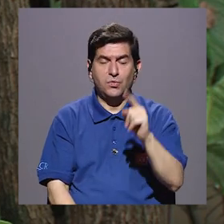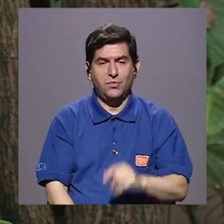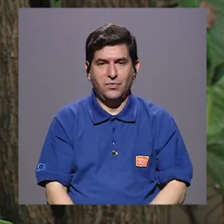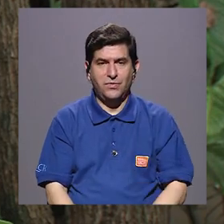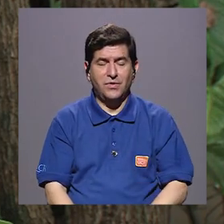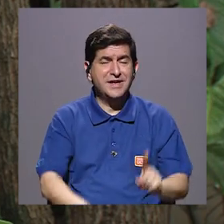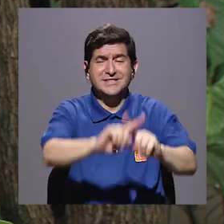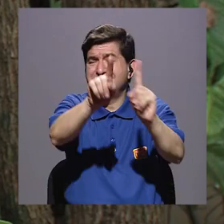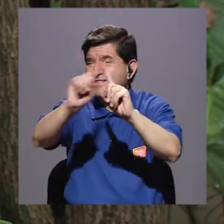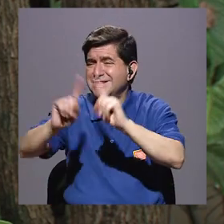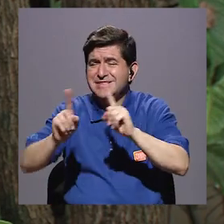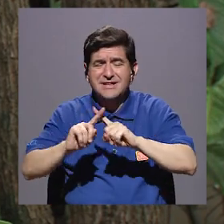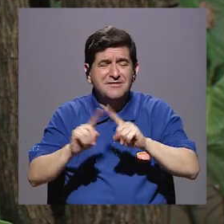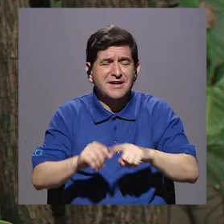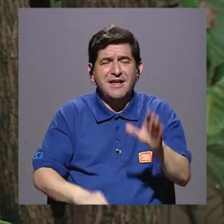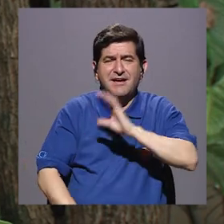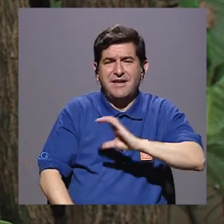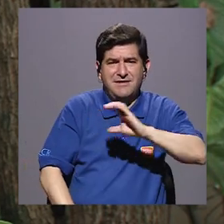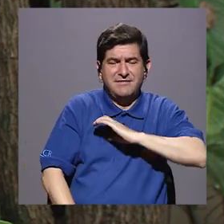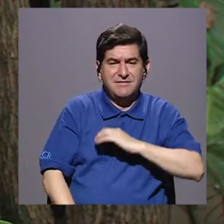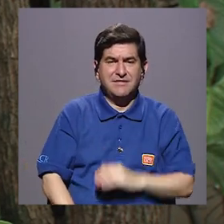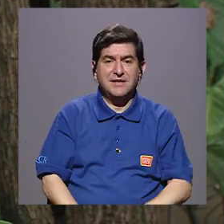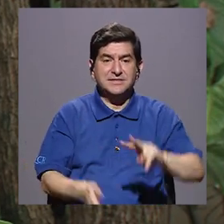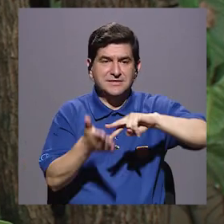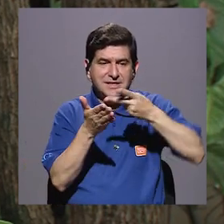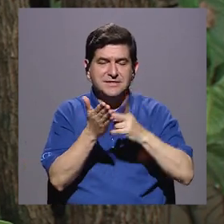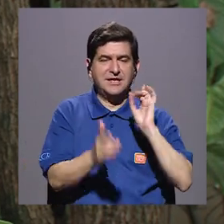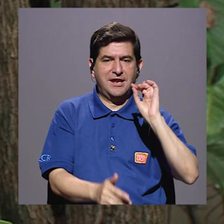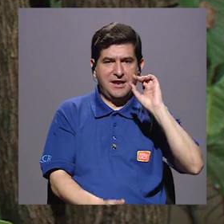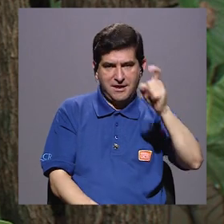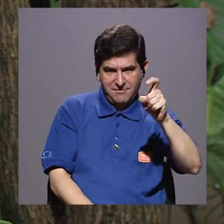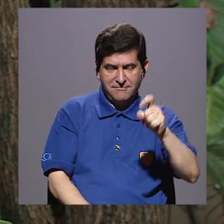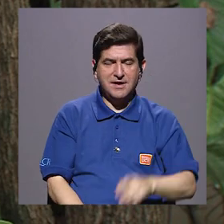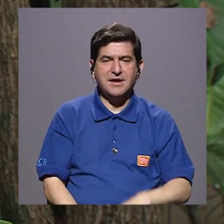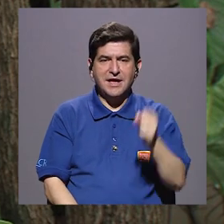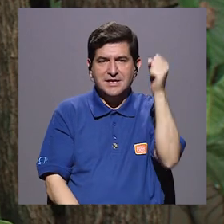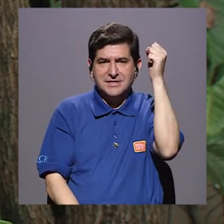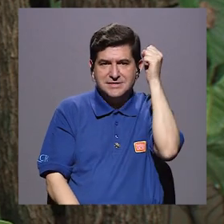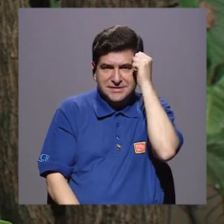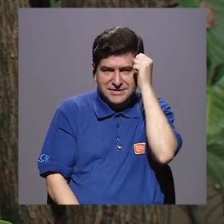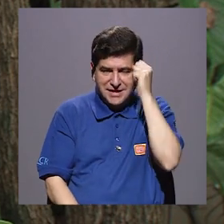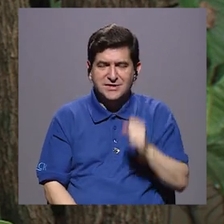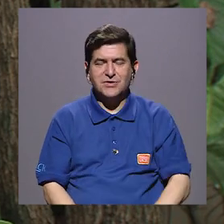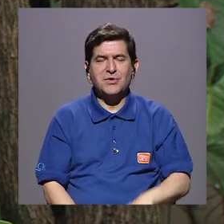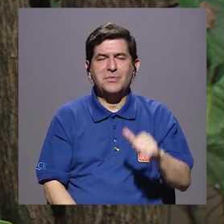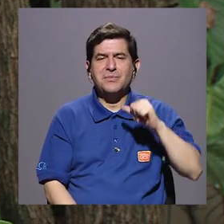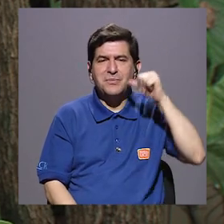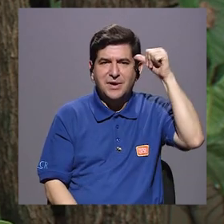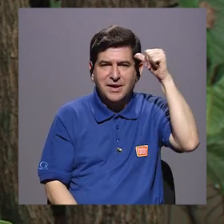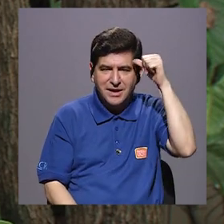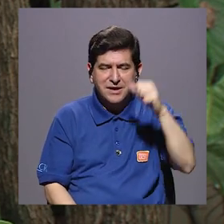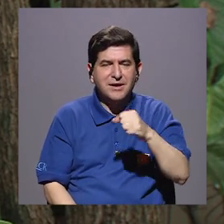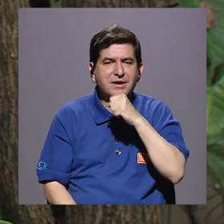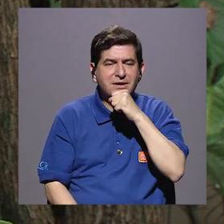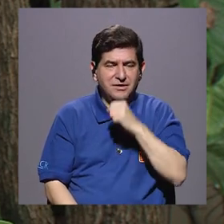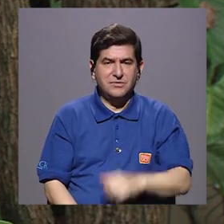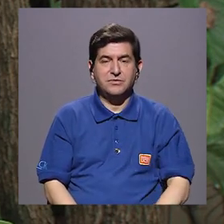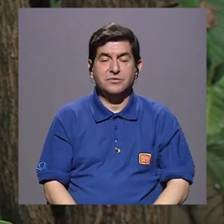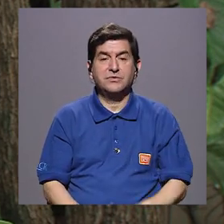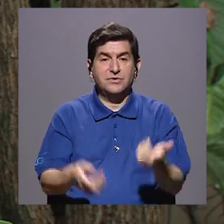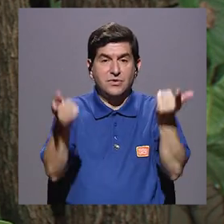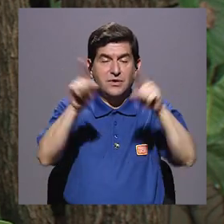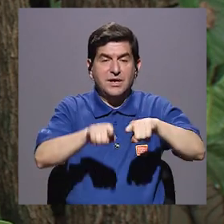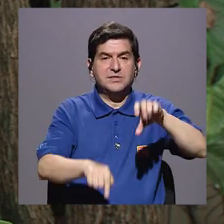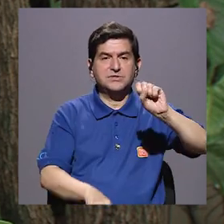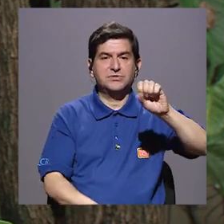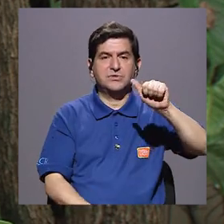entidad, sino que son un montón de entidades que nos van a llevar ese diagnóstico a ese síndrome geriátrico. En el caso de la sarcopenia